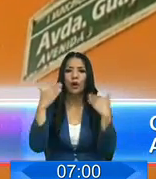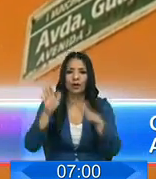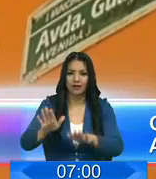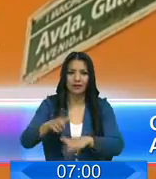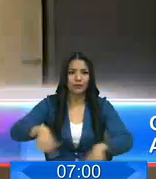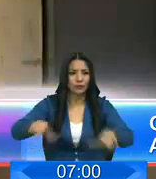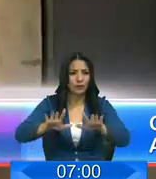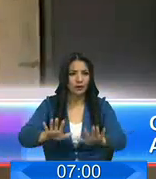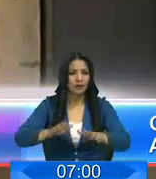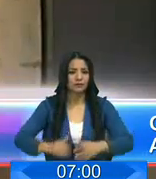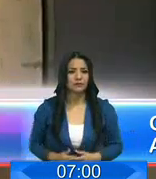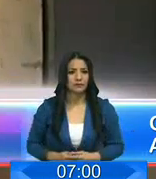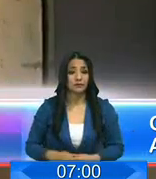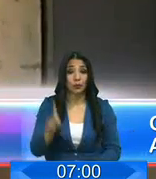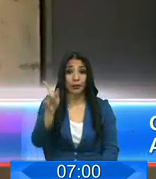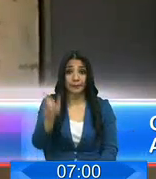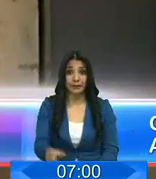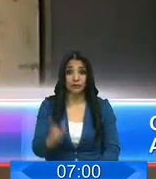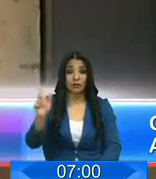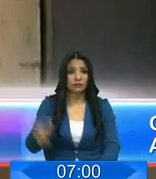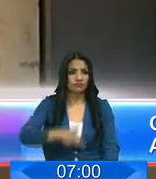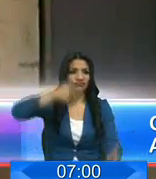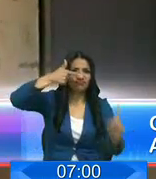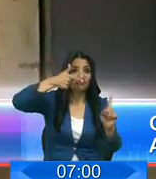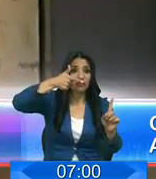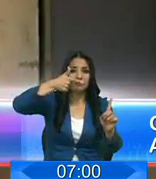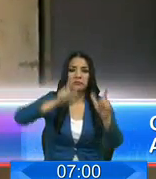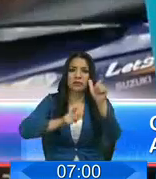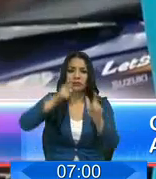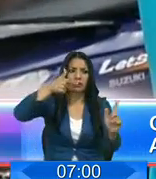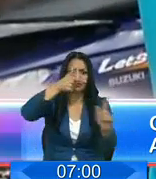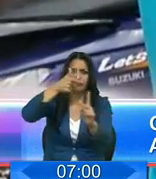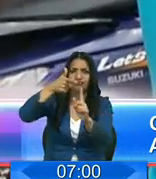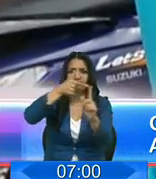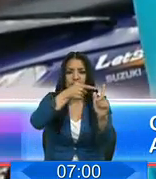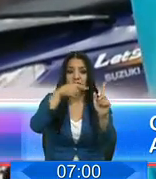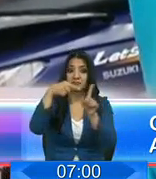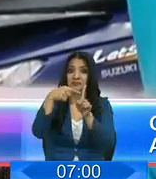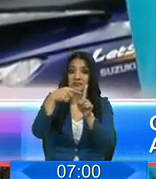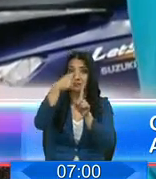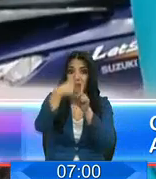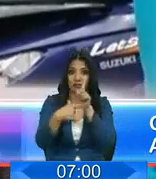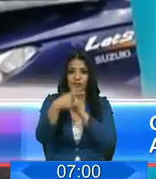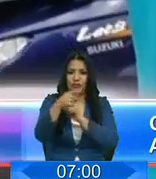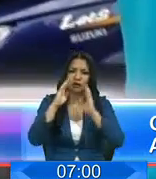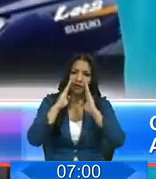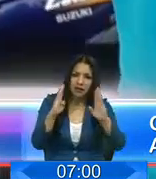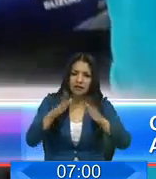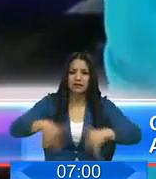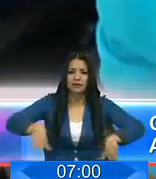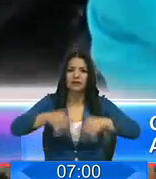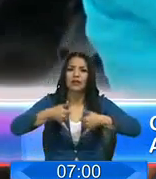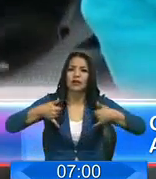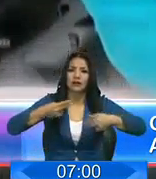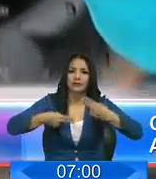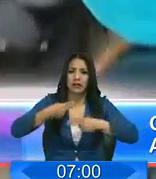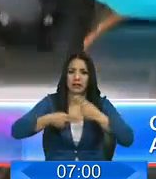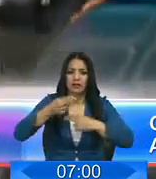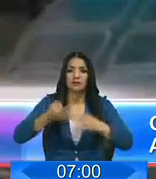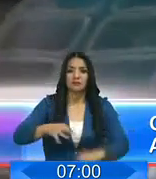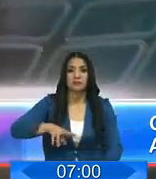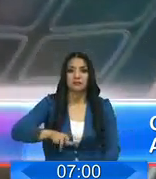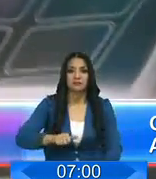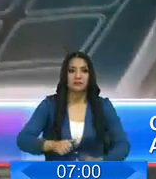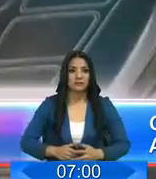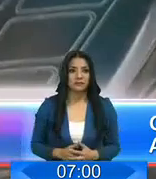los antisociales sacó un revólver e inmediatamente apuntó al ciudadano que se encontraba atendiendo en ese negocio y procedió a